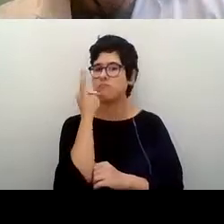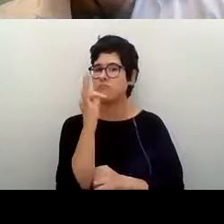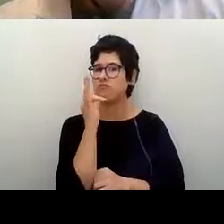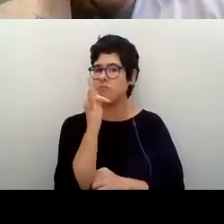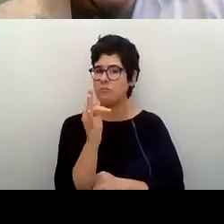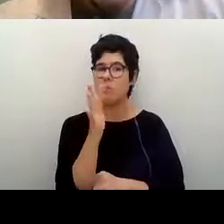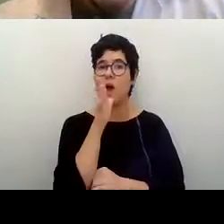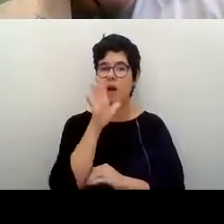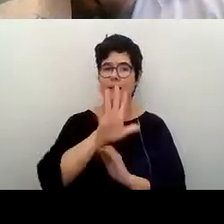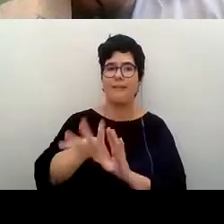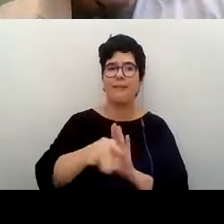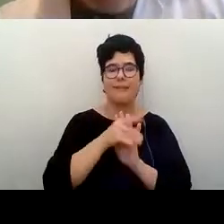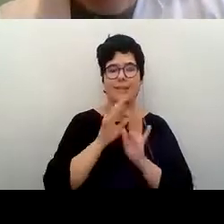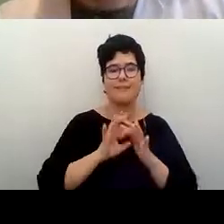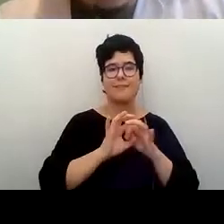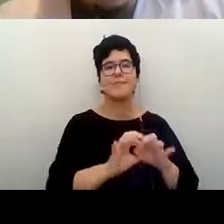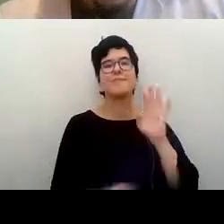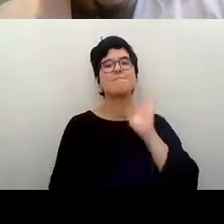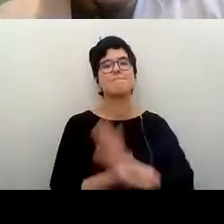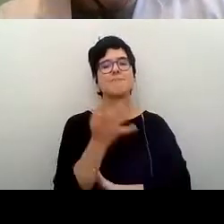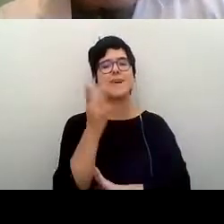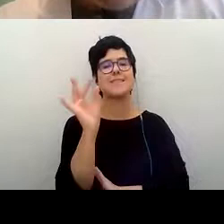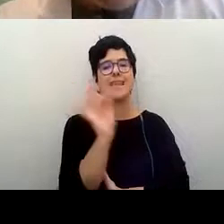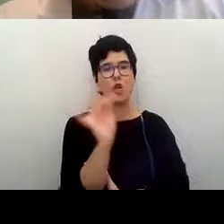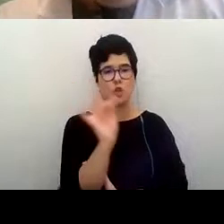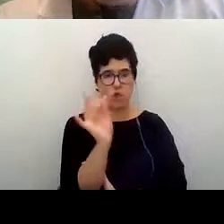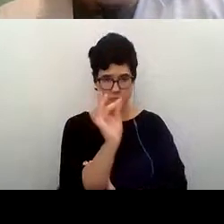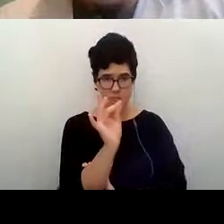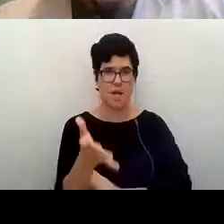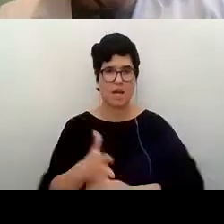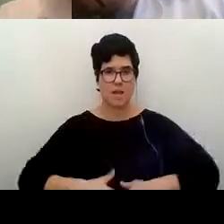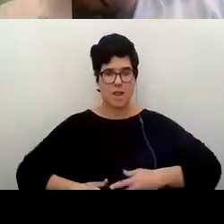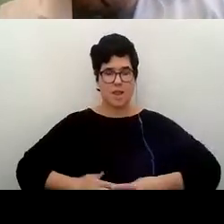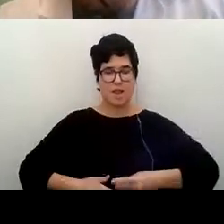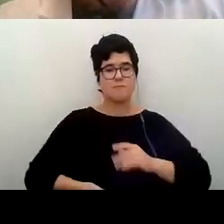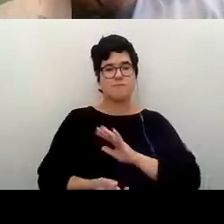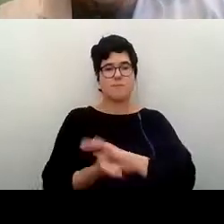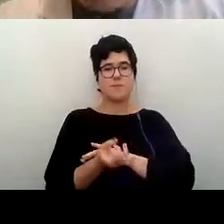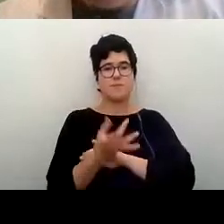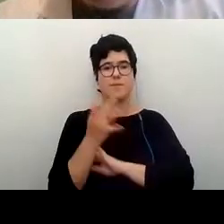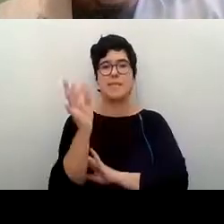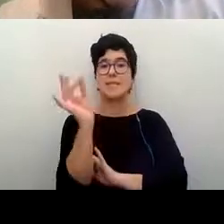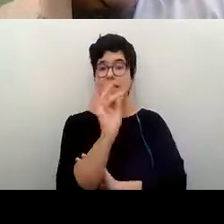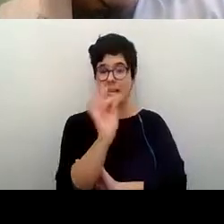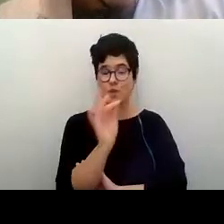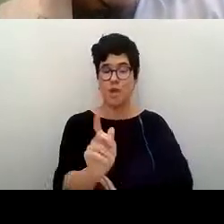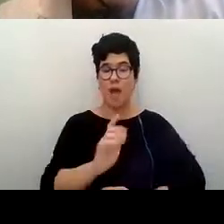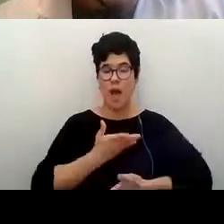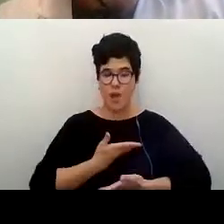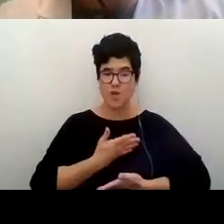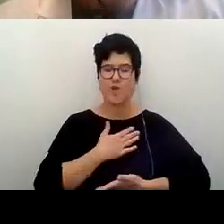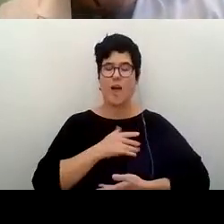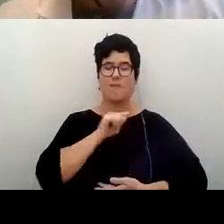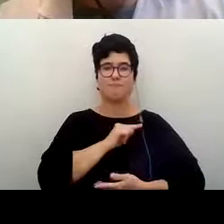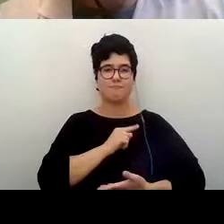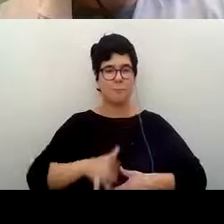asociar la producción de serotonina, por una parte, por lo tanto mejorar el estado anímico, y de melatonina, por lo tanto vamos a dormir